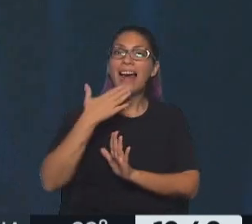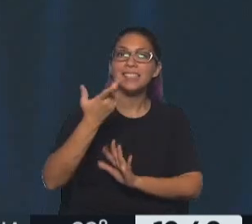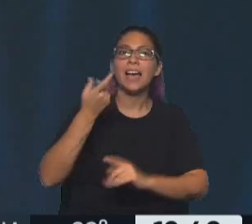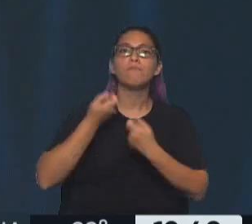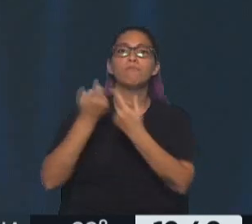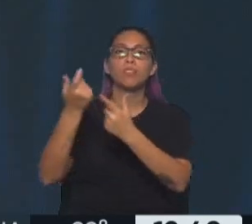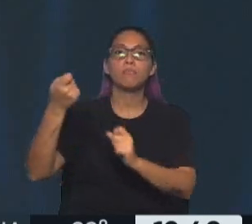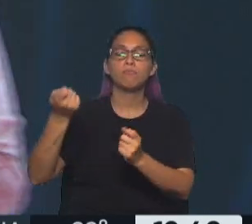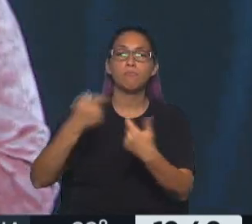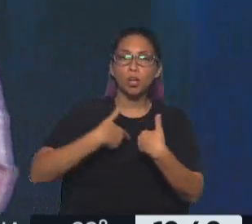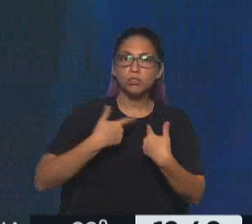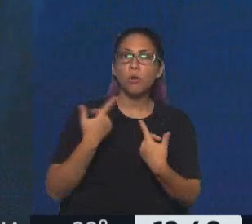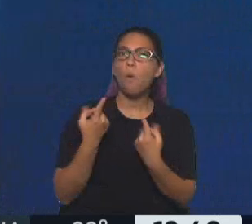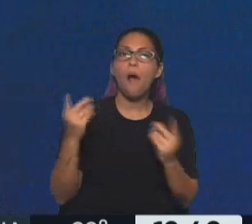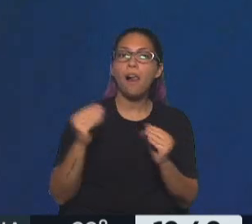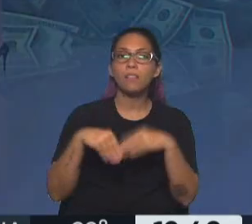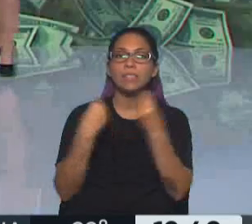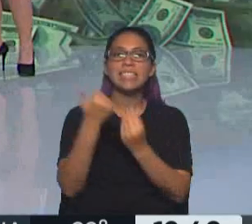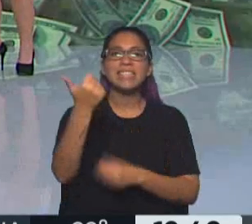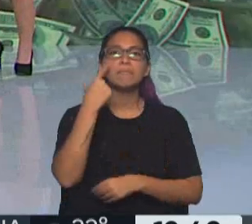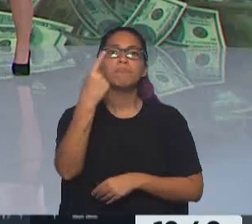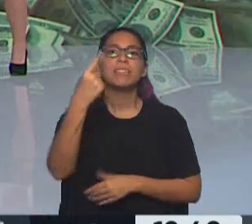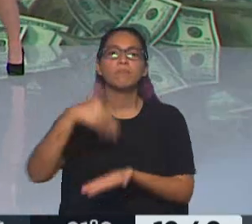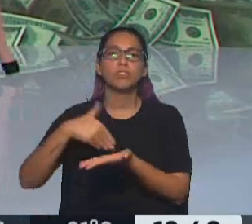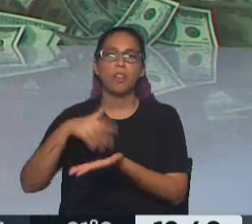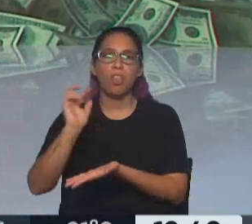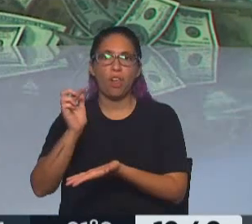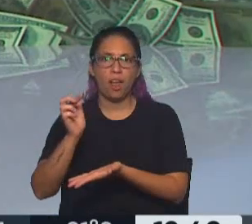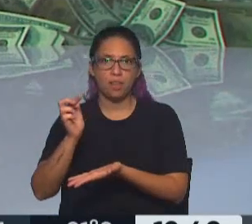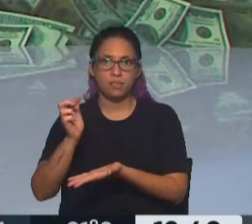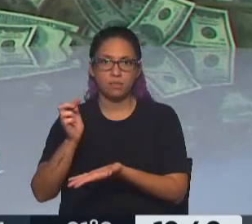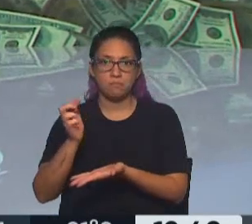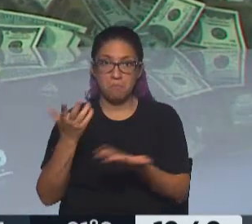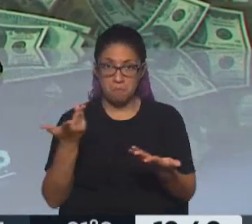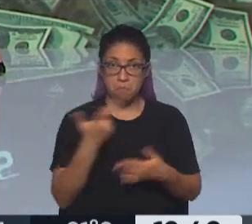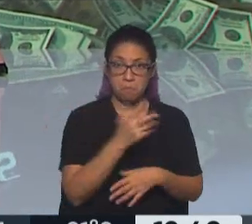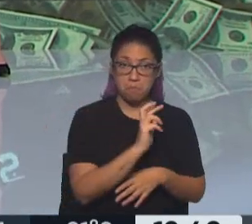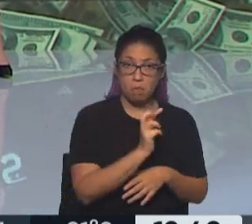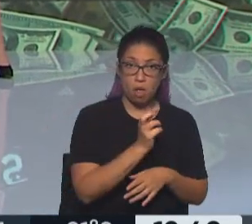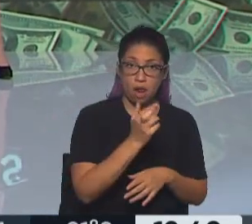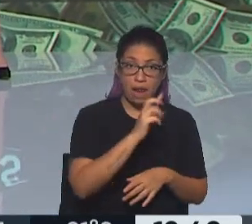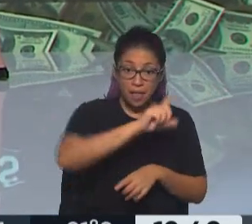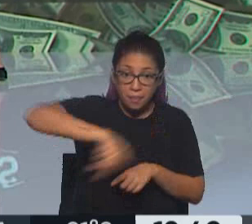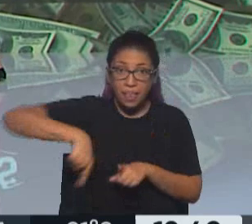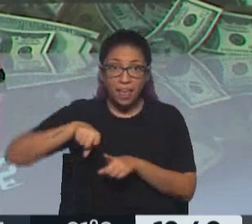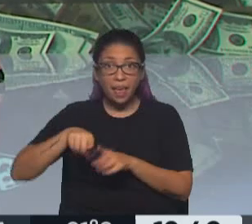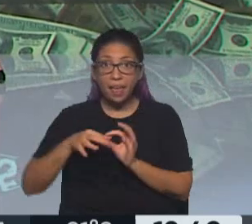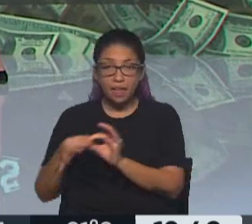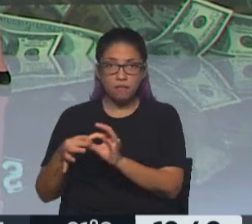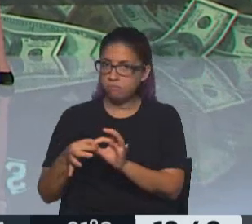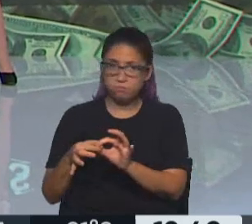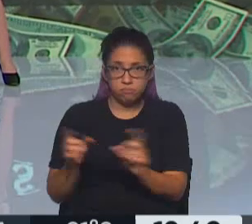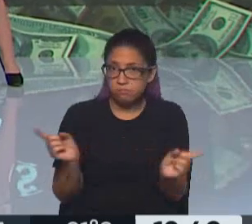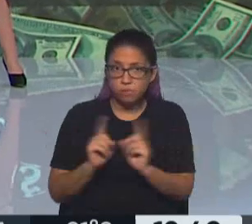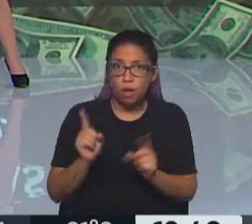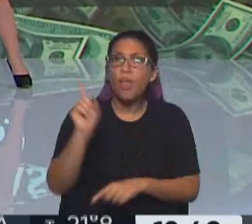menos importaciones? Solamente 6.000 millones de dólares. ¿Pudieron haber salido los dólares del superávit comercial? Claramente no. Claramente no salieron de